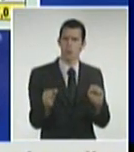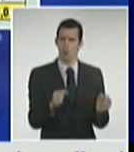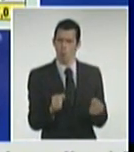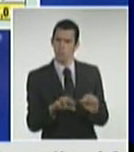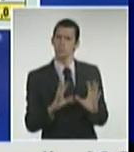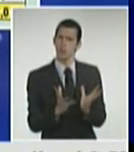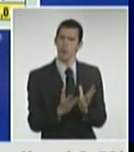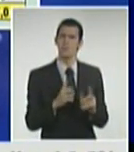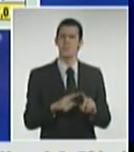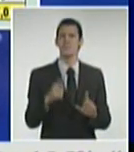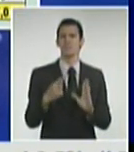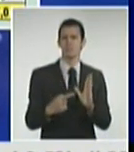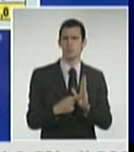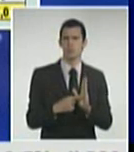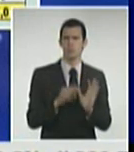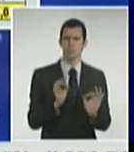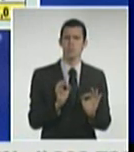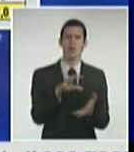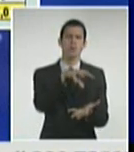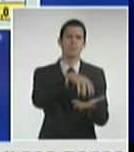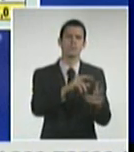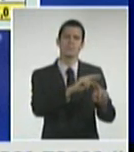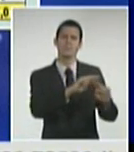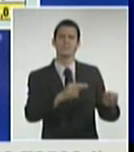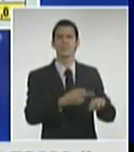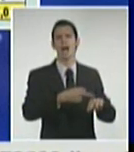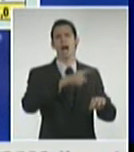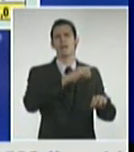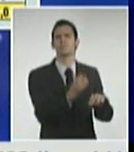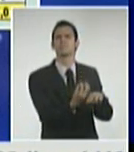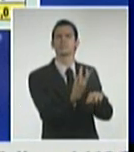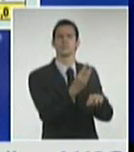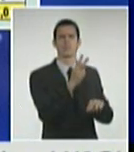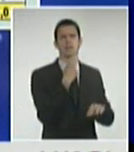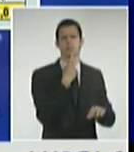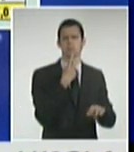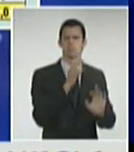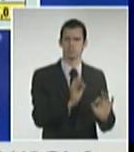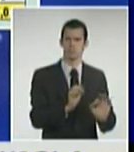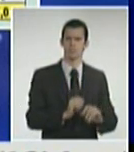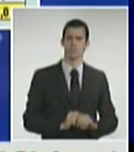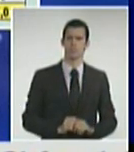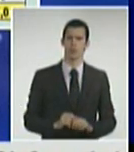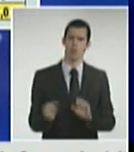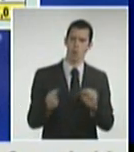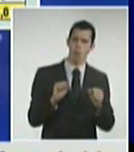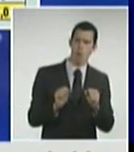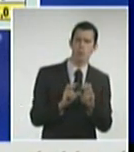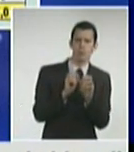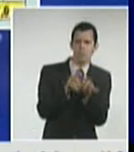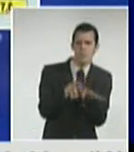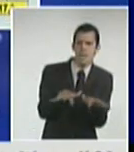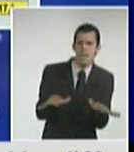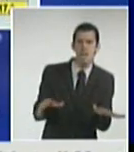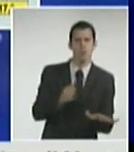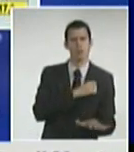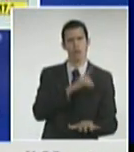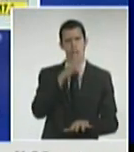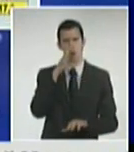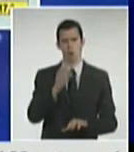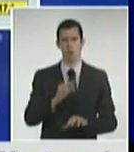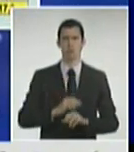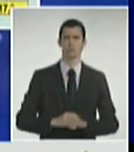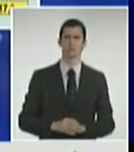para evitar la expansión del virus, que es muy peligroso, en una incidencia de 12 por